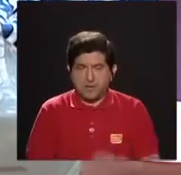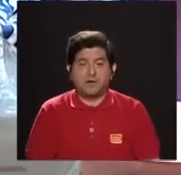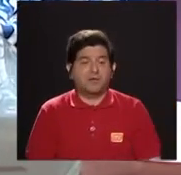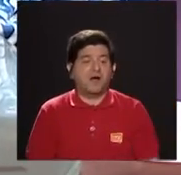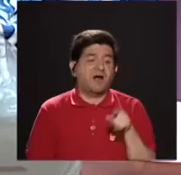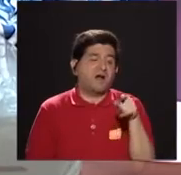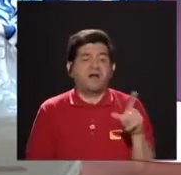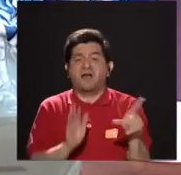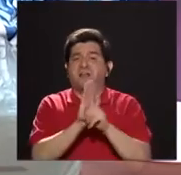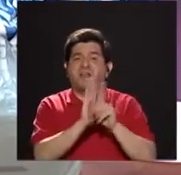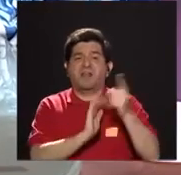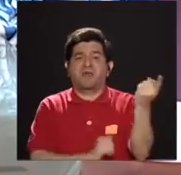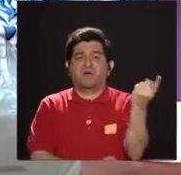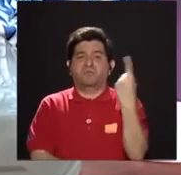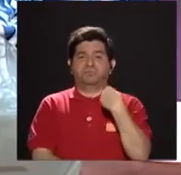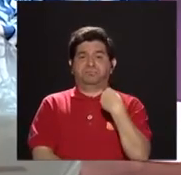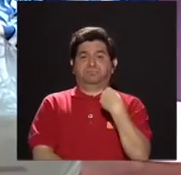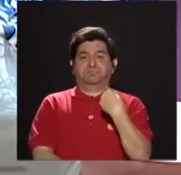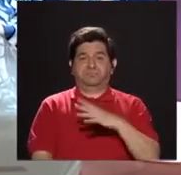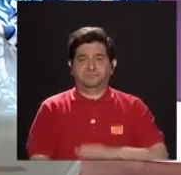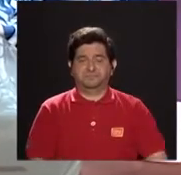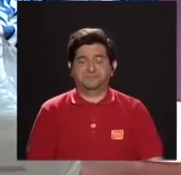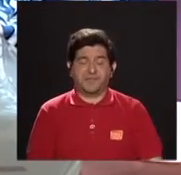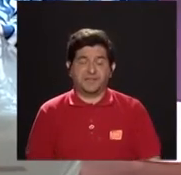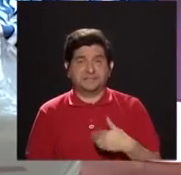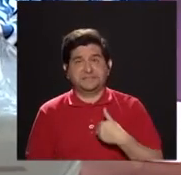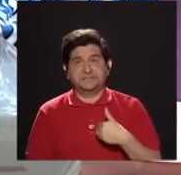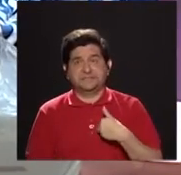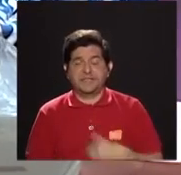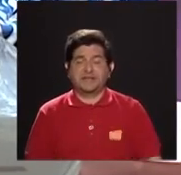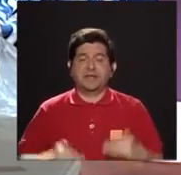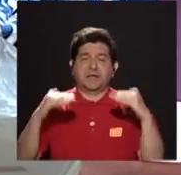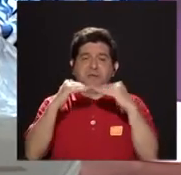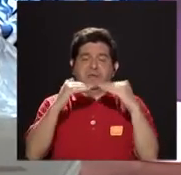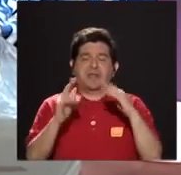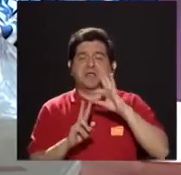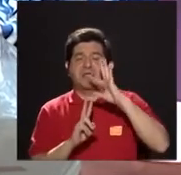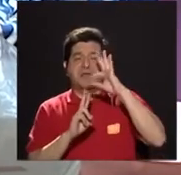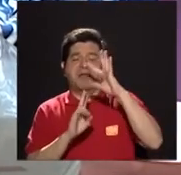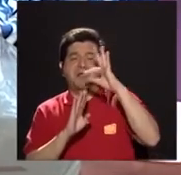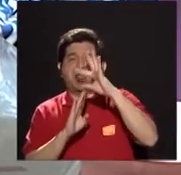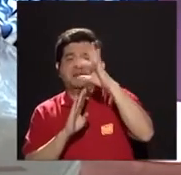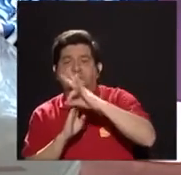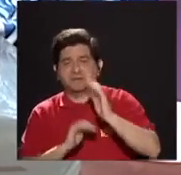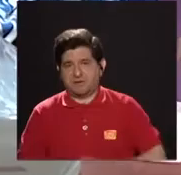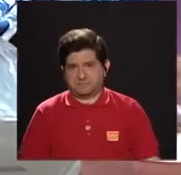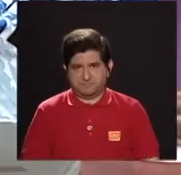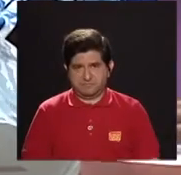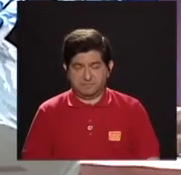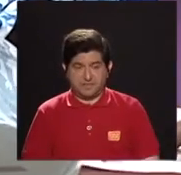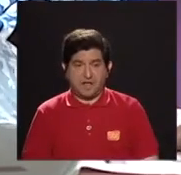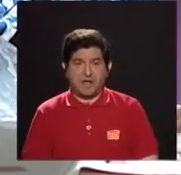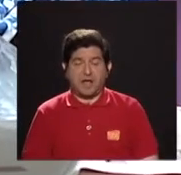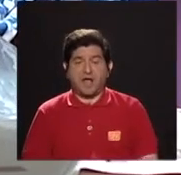ley, ¿verdad?, que los obliga al tema de la paridad y la alternancia. Entonces, si quien encabeza la papeleta es un